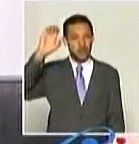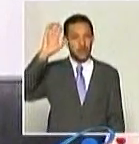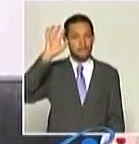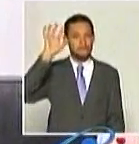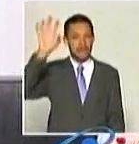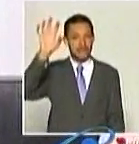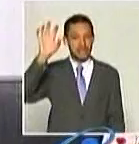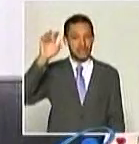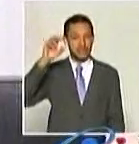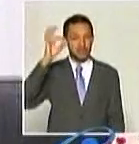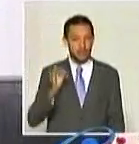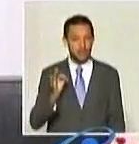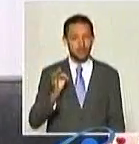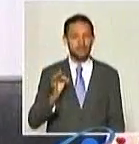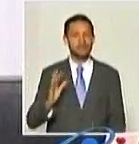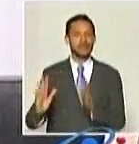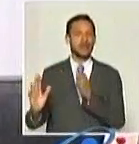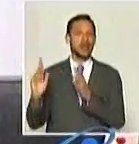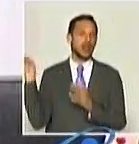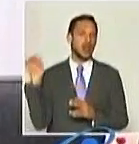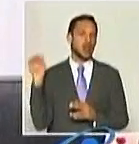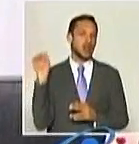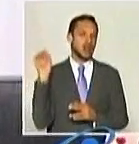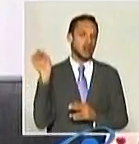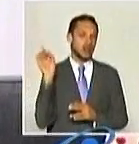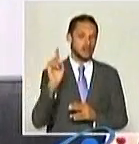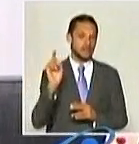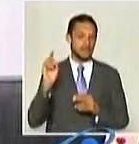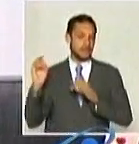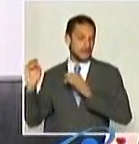1900 y se populariza a partir de la Primera